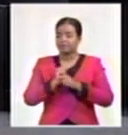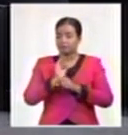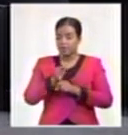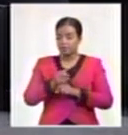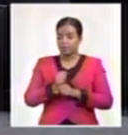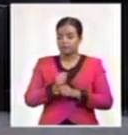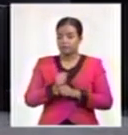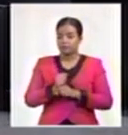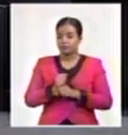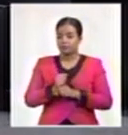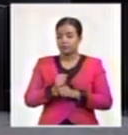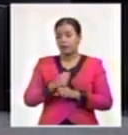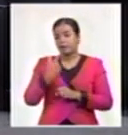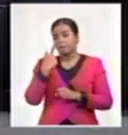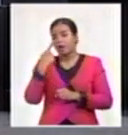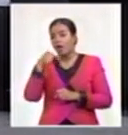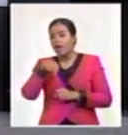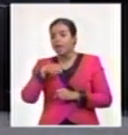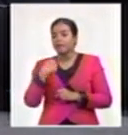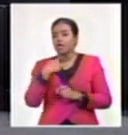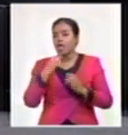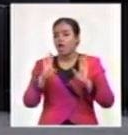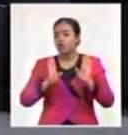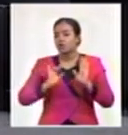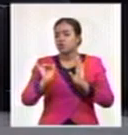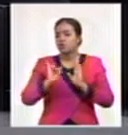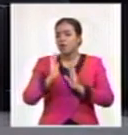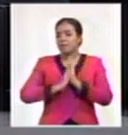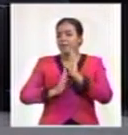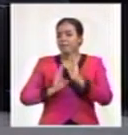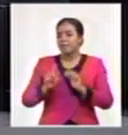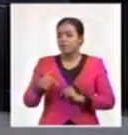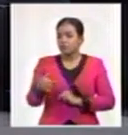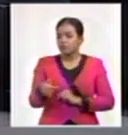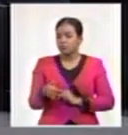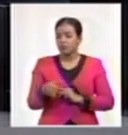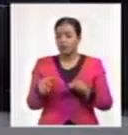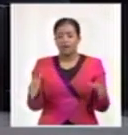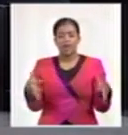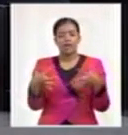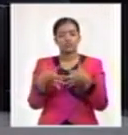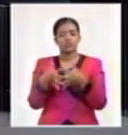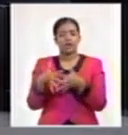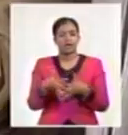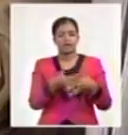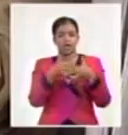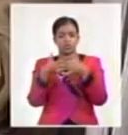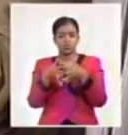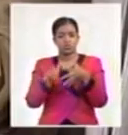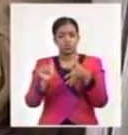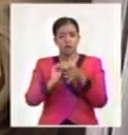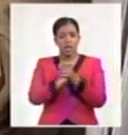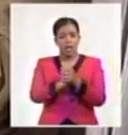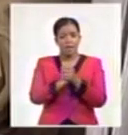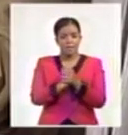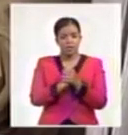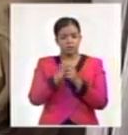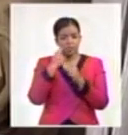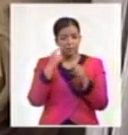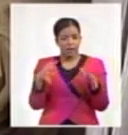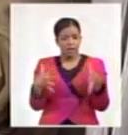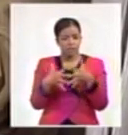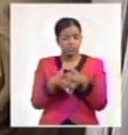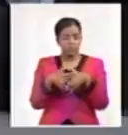¿cómo ves para este año o para los próximos meses, por supuesto, esa relación entre Estados Unidos y sus aliados, esa relación Estados